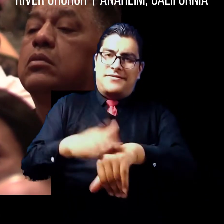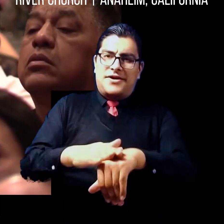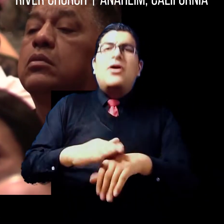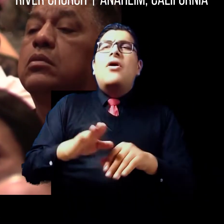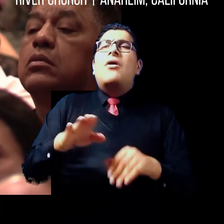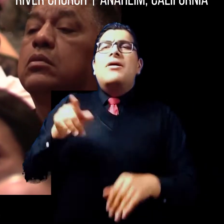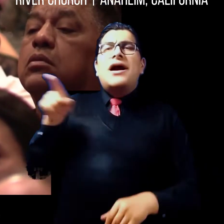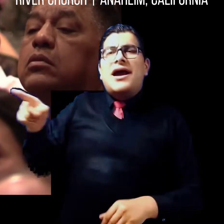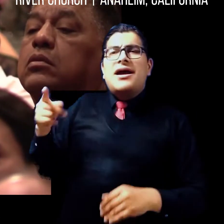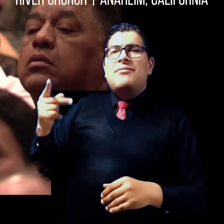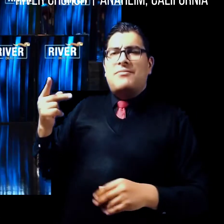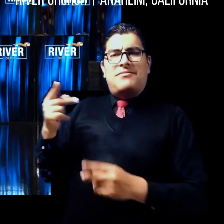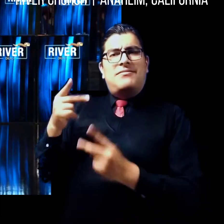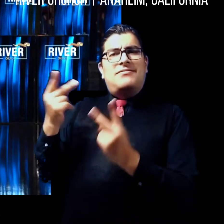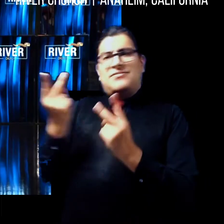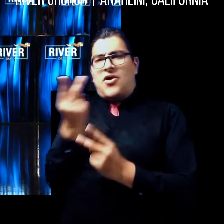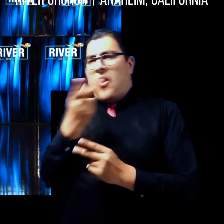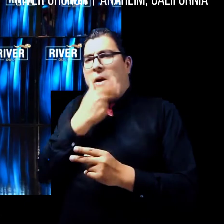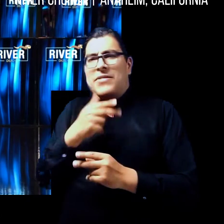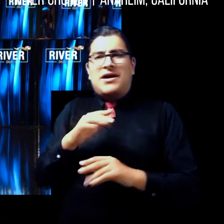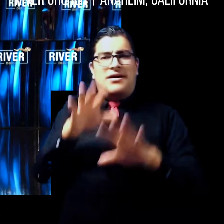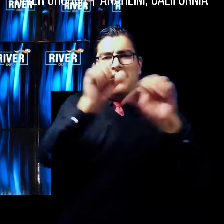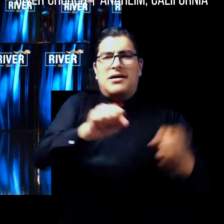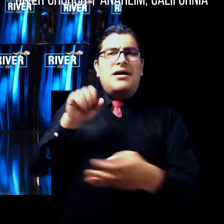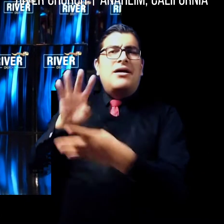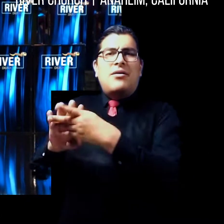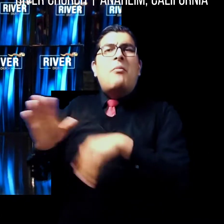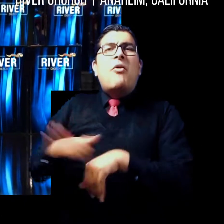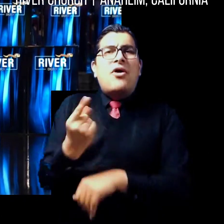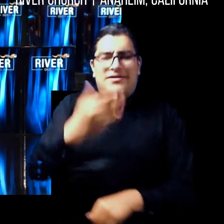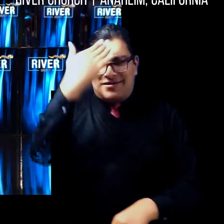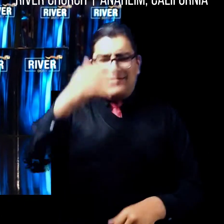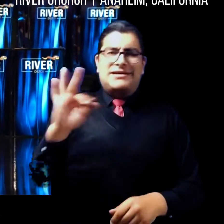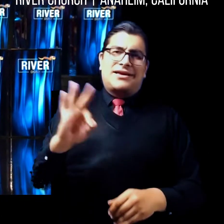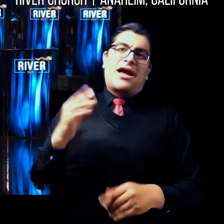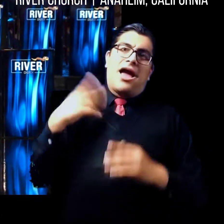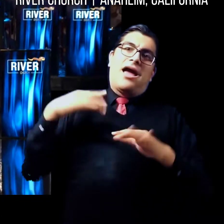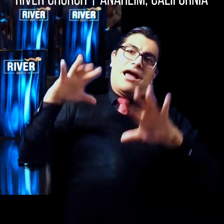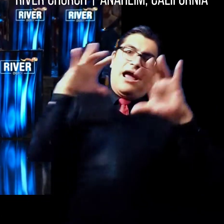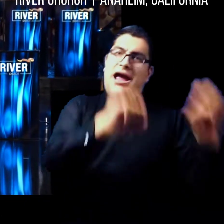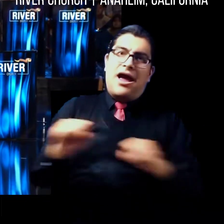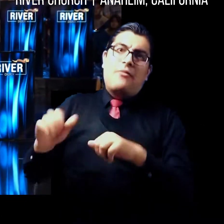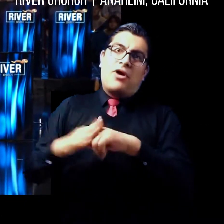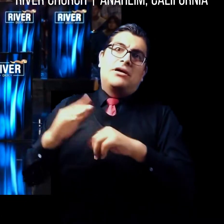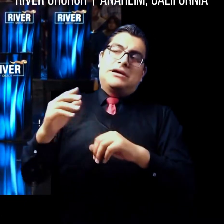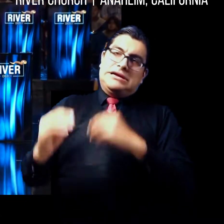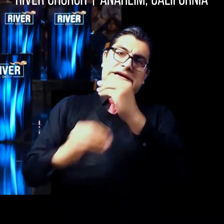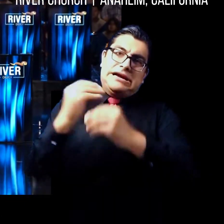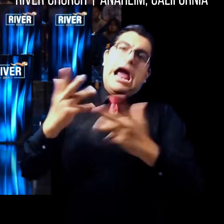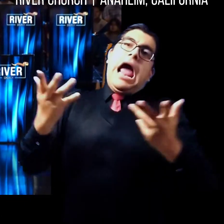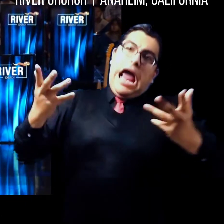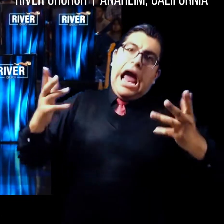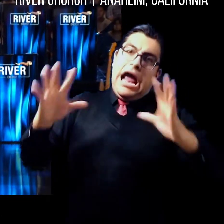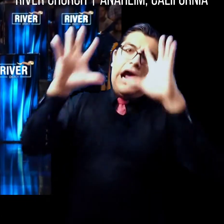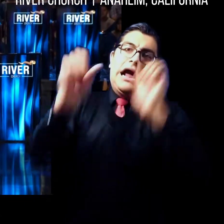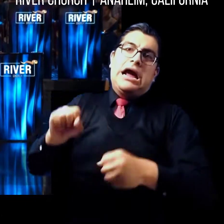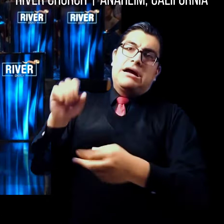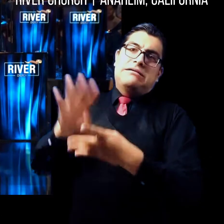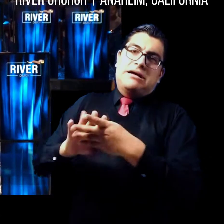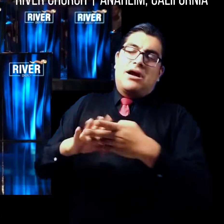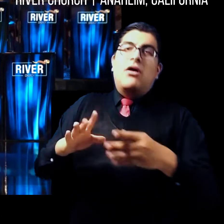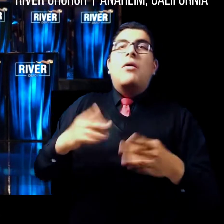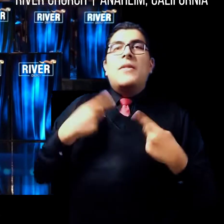estaban en esa celda los muchachos? Porque hay de los que pueden pensar, bueno, capaz que estaban presos porque hicieron un lío y se lo merecían. Capaz que los agarró la